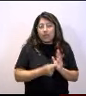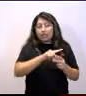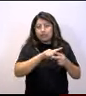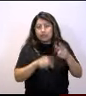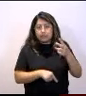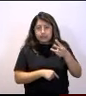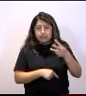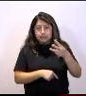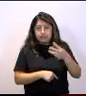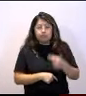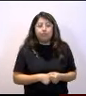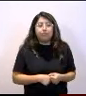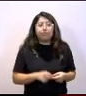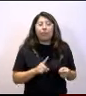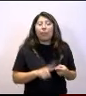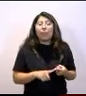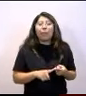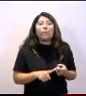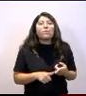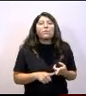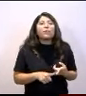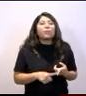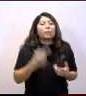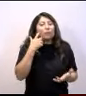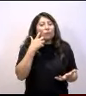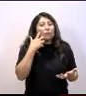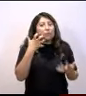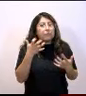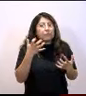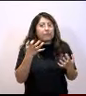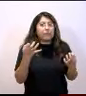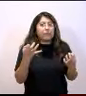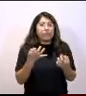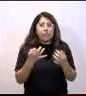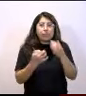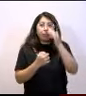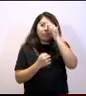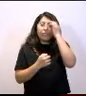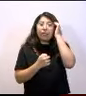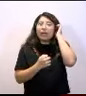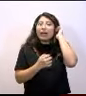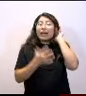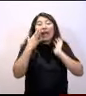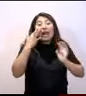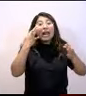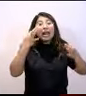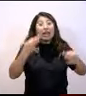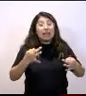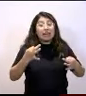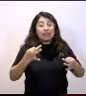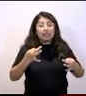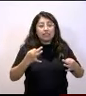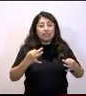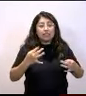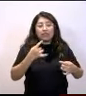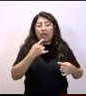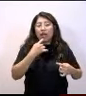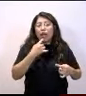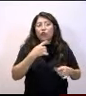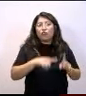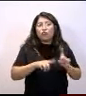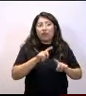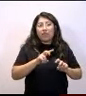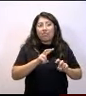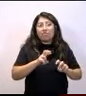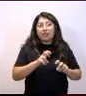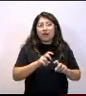3. Hemos advertido claramente un claro sesgo regresivo en todas